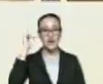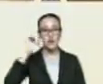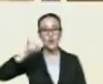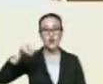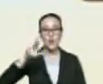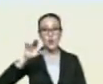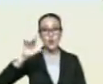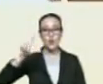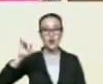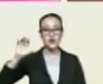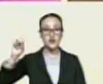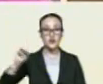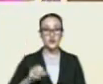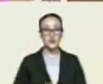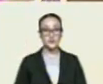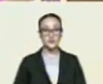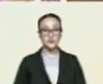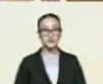Heredia.